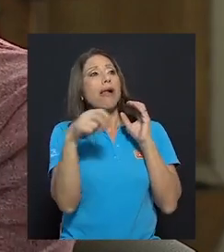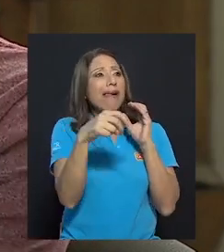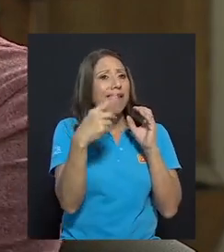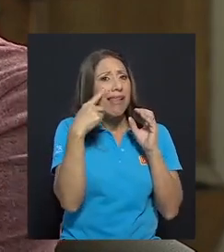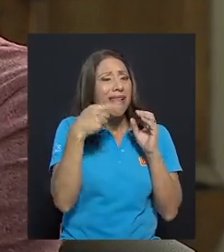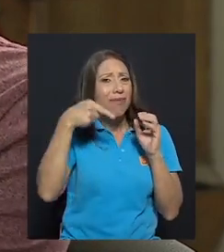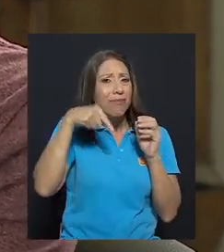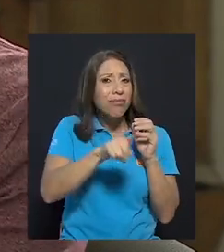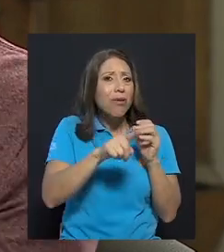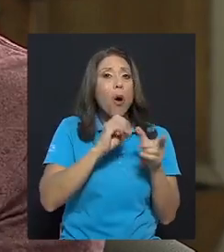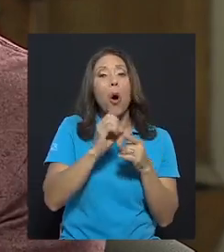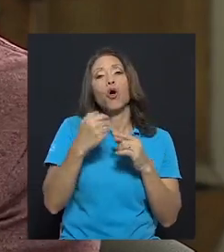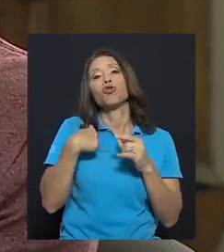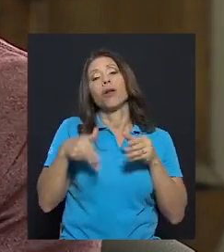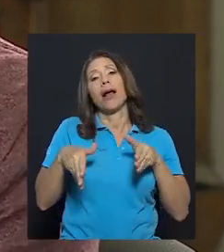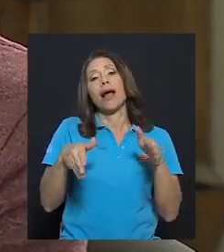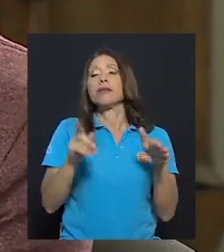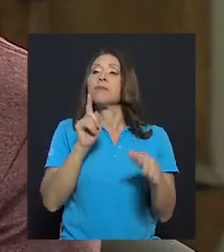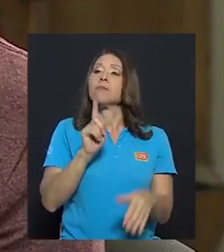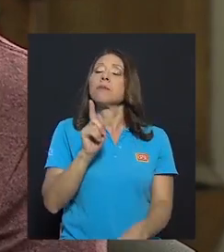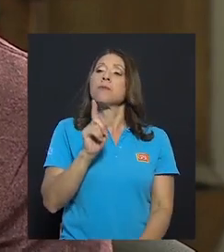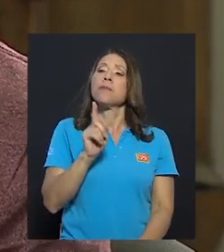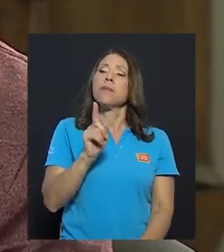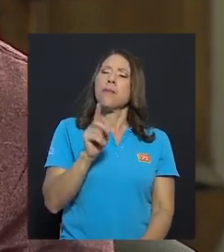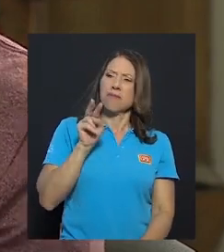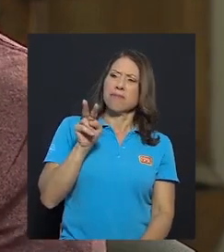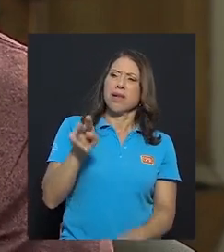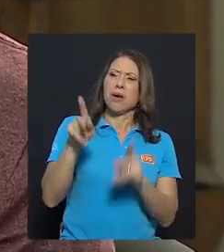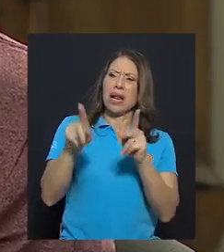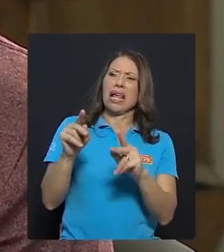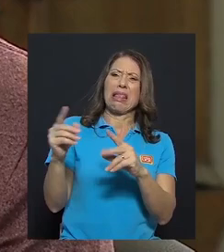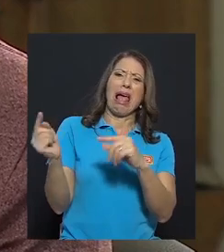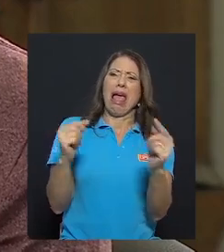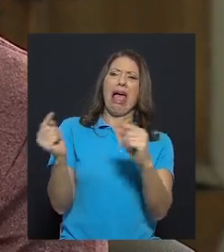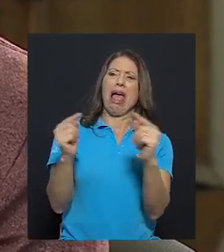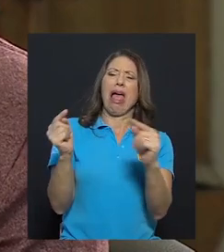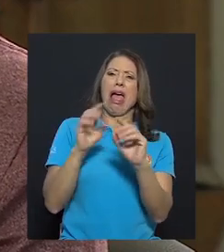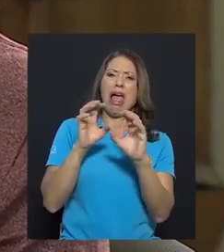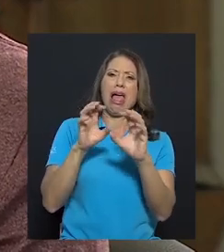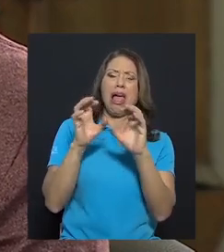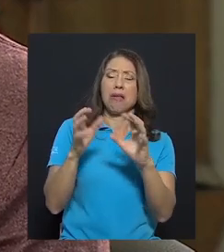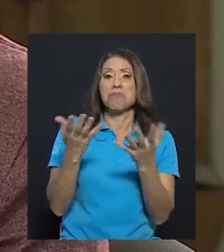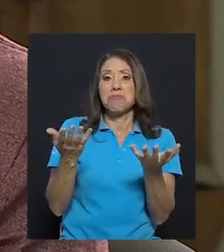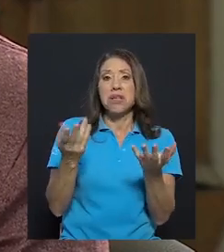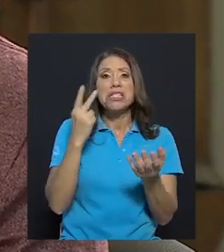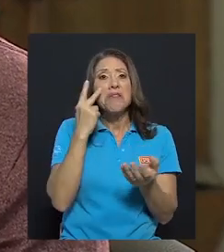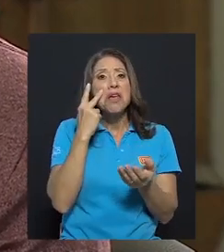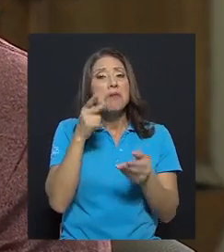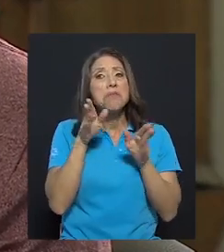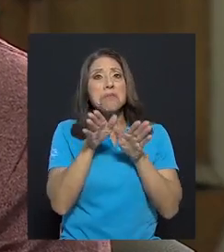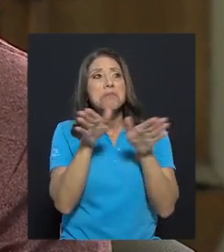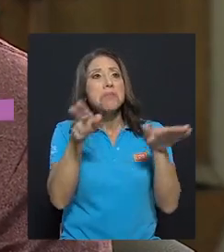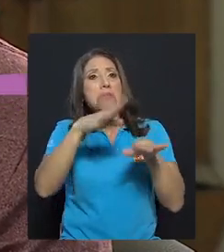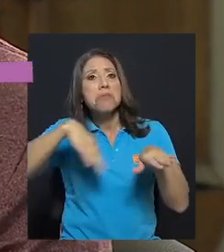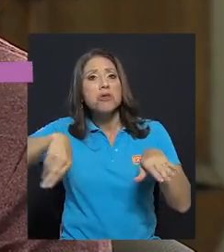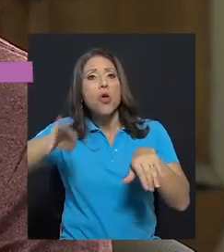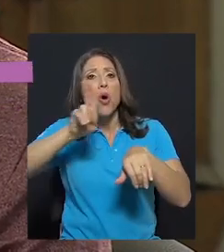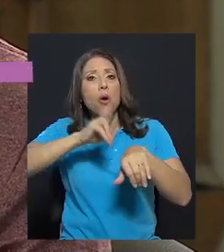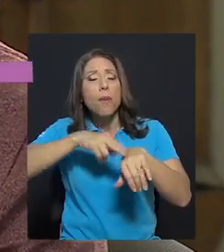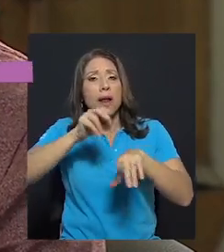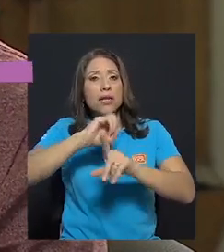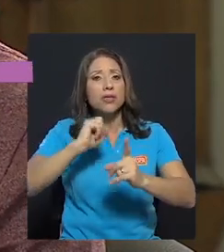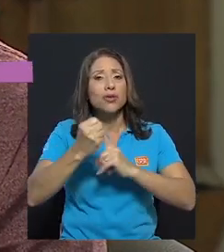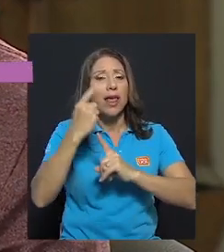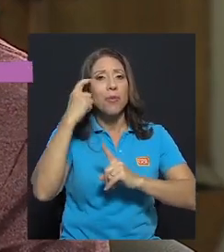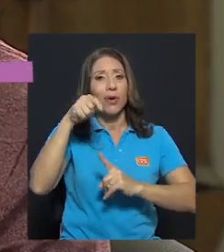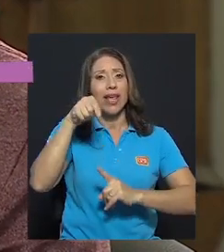caminando en una calle pública y veo que la gente está gritándose cosas. Eso está como ya muy normal en la sociedad, en especial porque